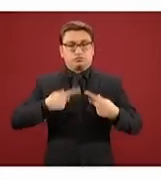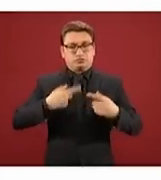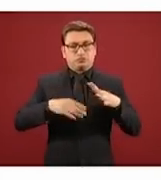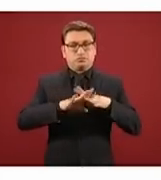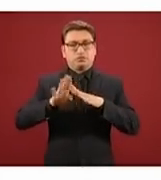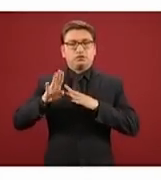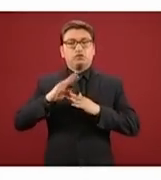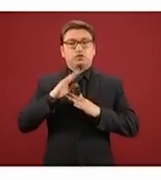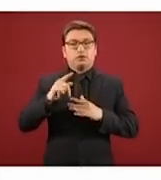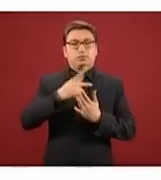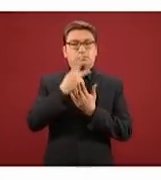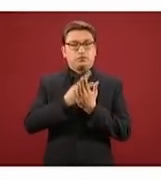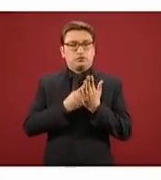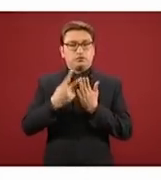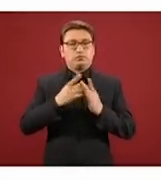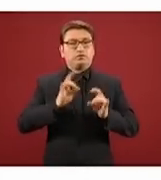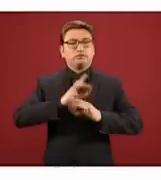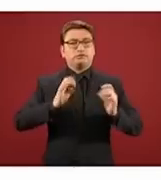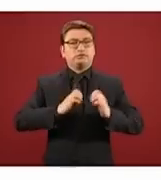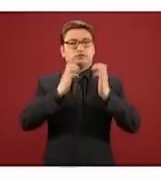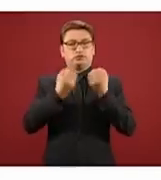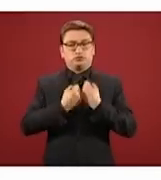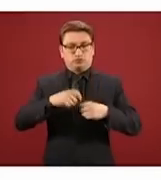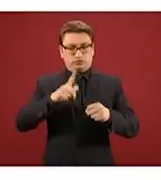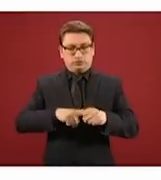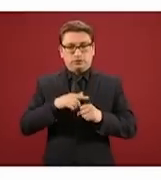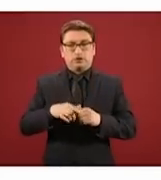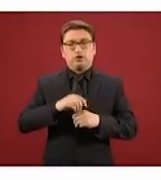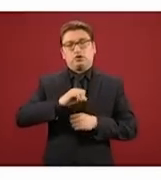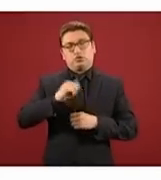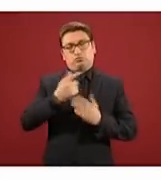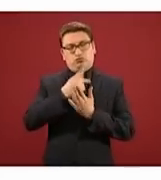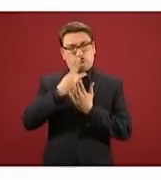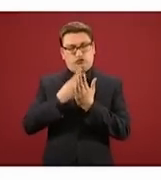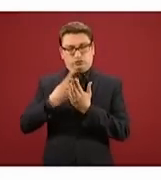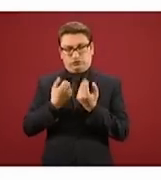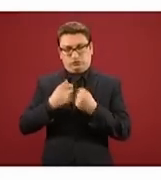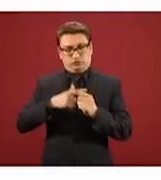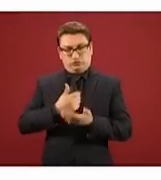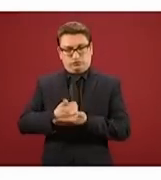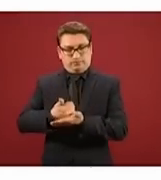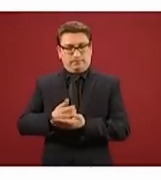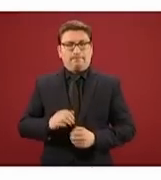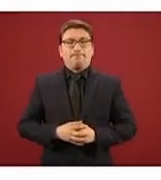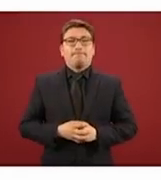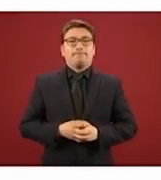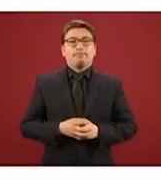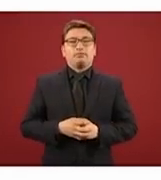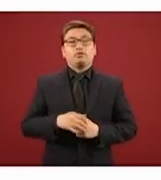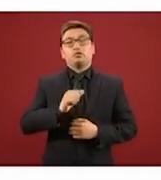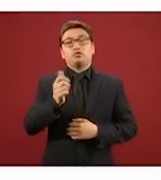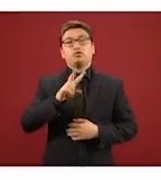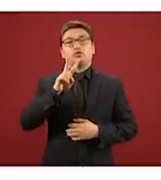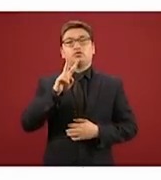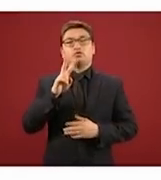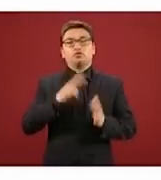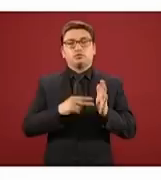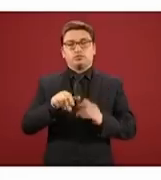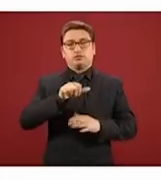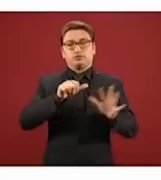migrantes vinculadas al problema de emergencia social y otros problemas sociales hay dos mil